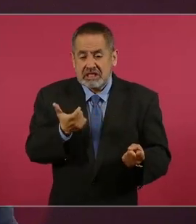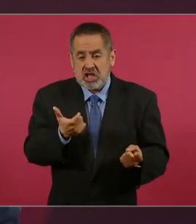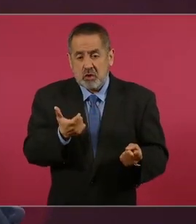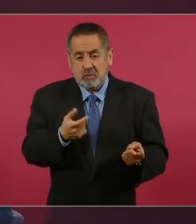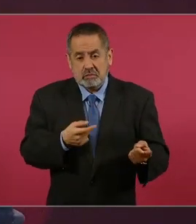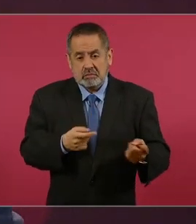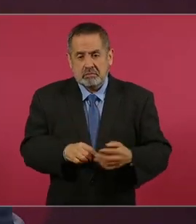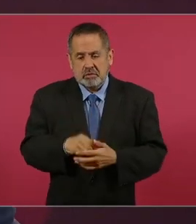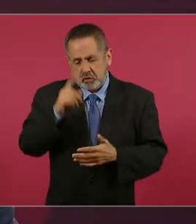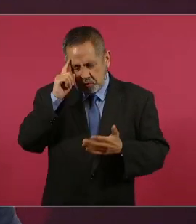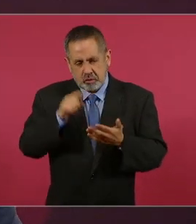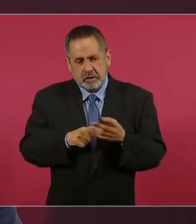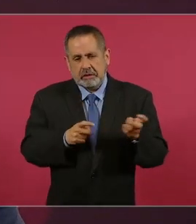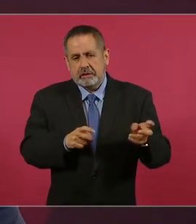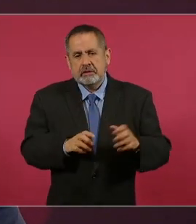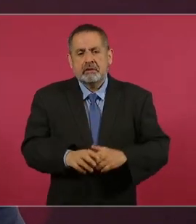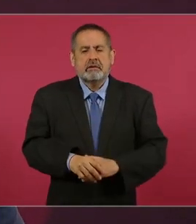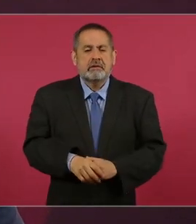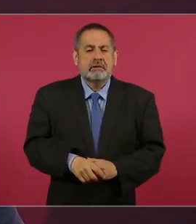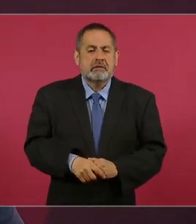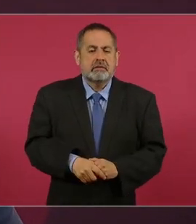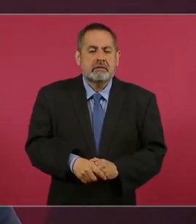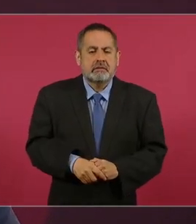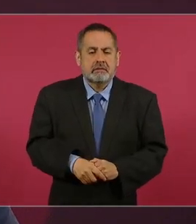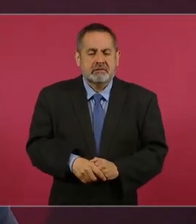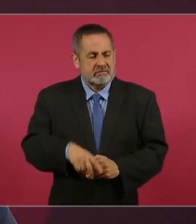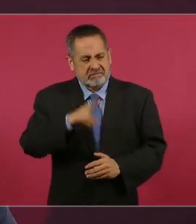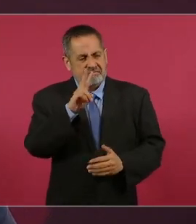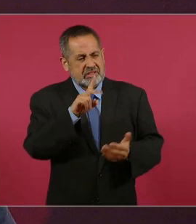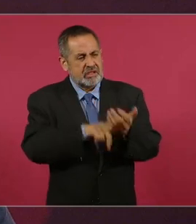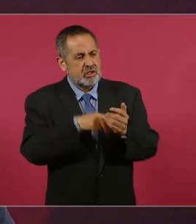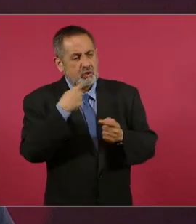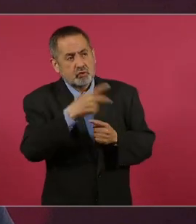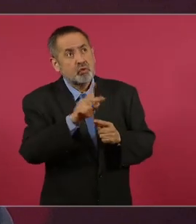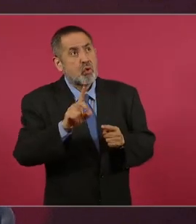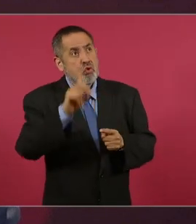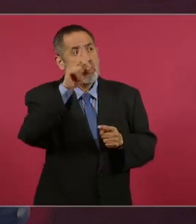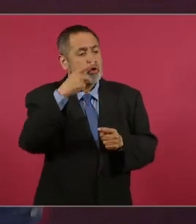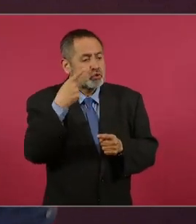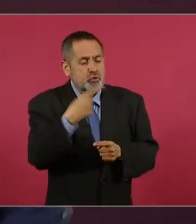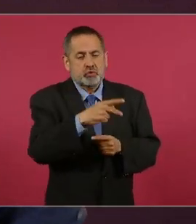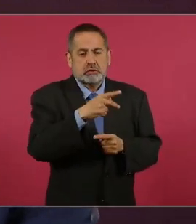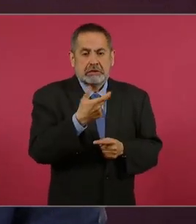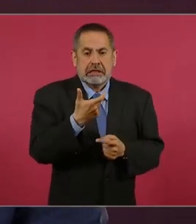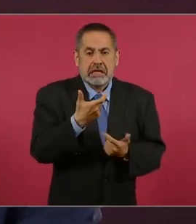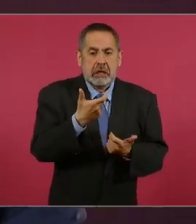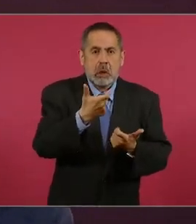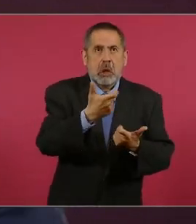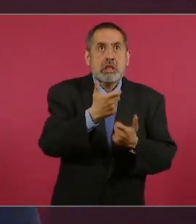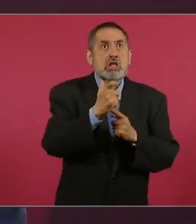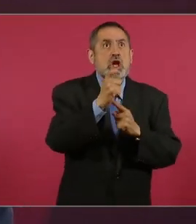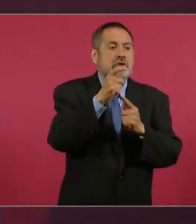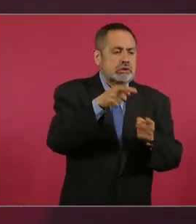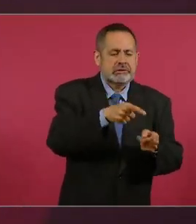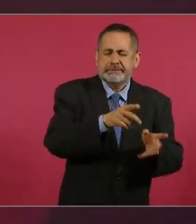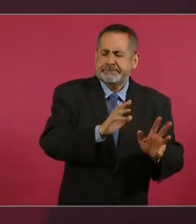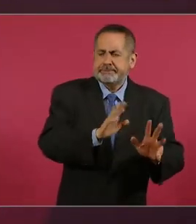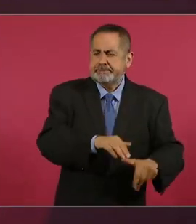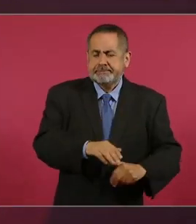Yo creo que ese es su verdadero Dios, el dinero. Y entonces,